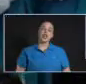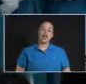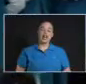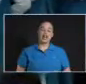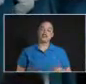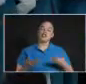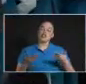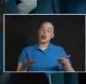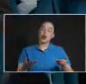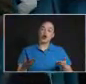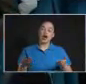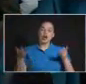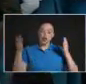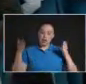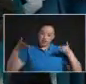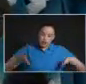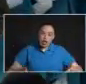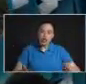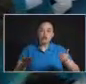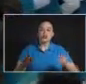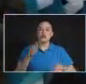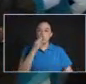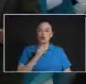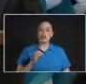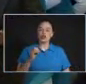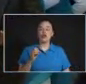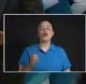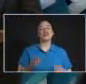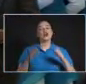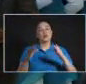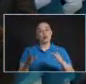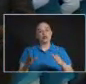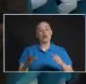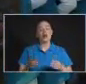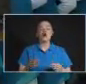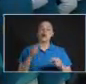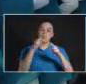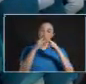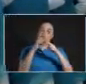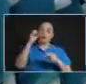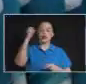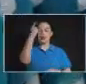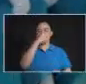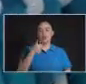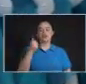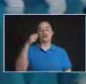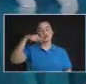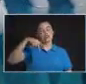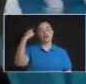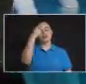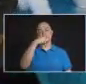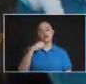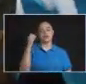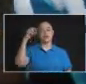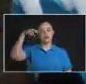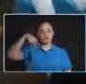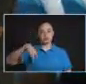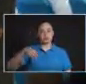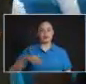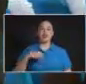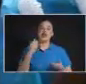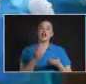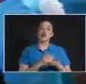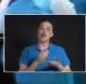Sansón, y el niño creció y el Señor lo bendijo. Mire qué logró esa ofrenda. Mire qué logró la ofrenda, amado hermano. Y la ofrenda